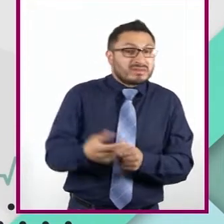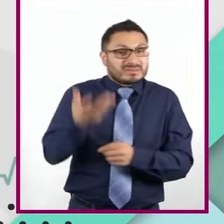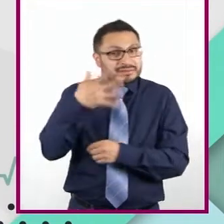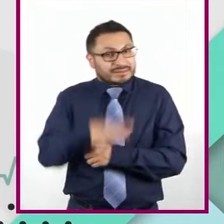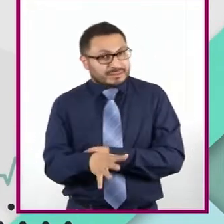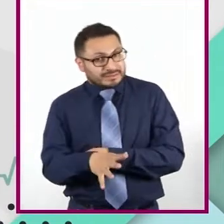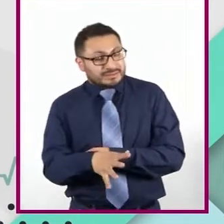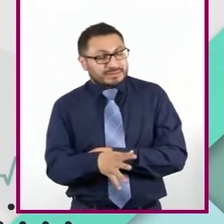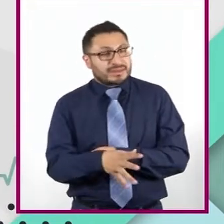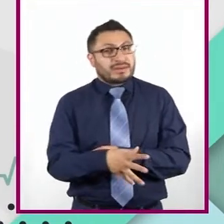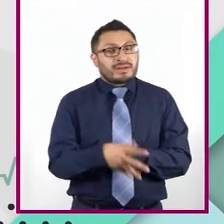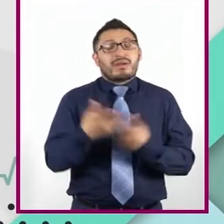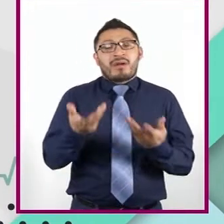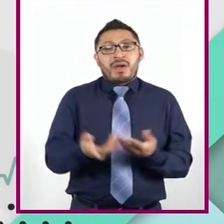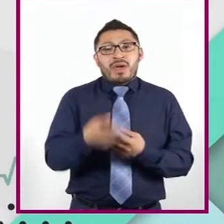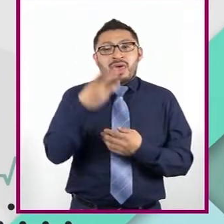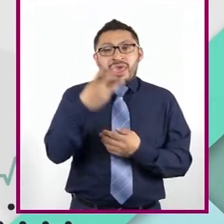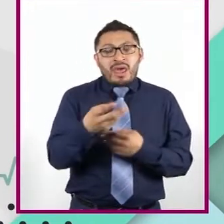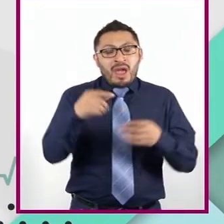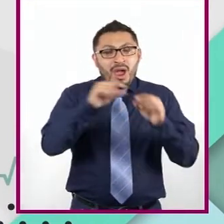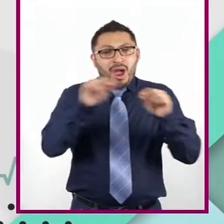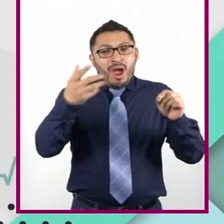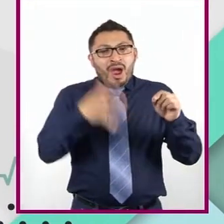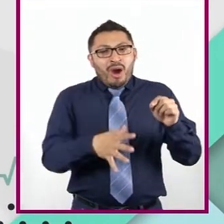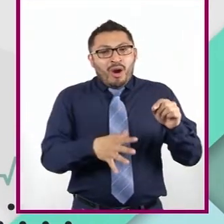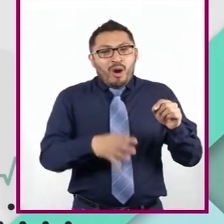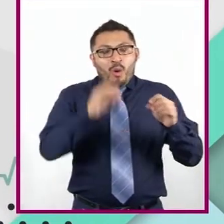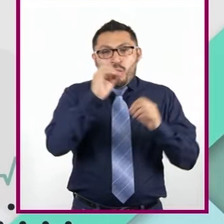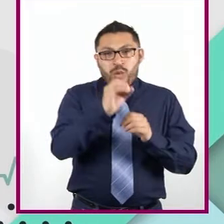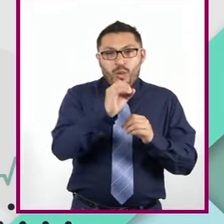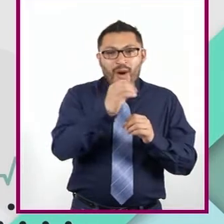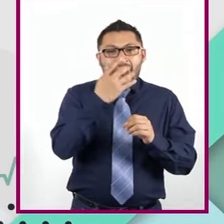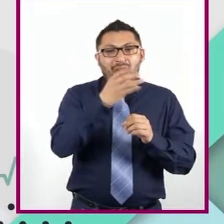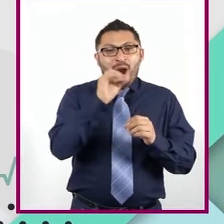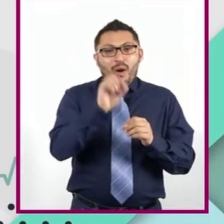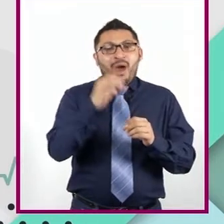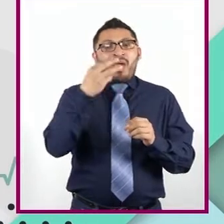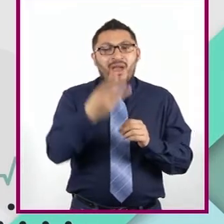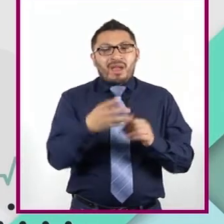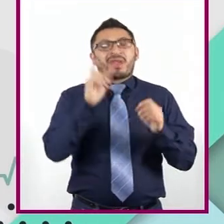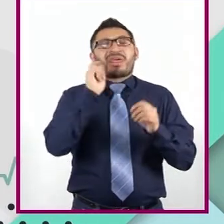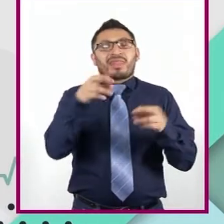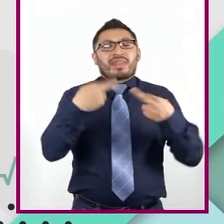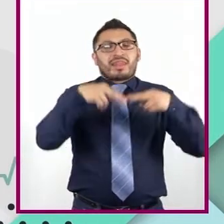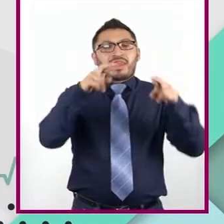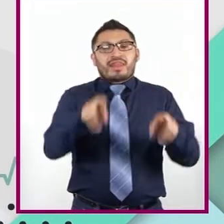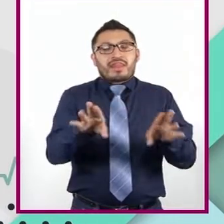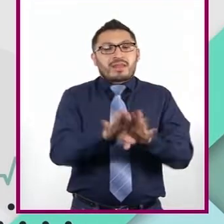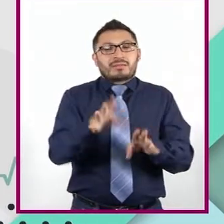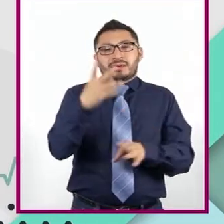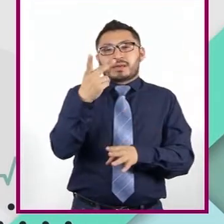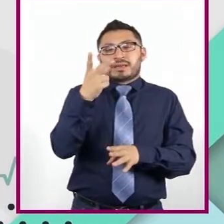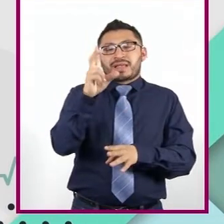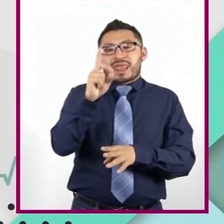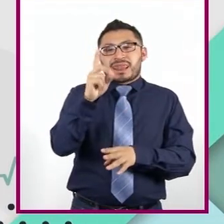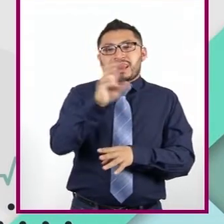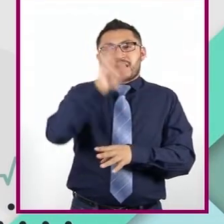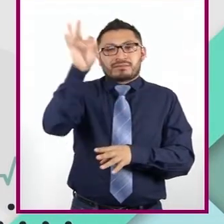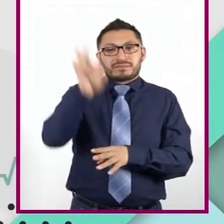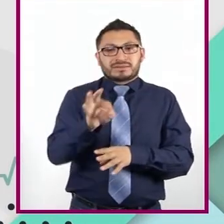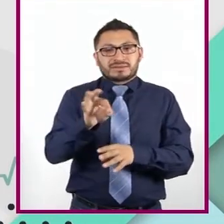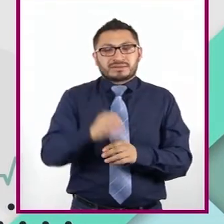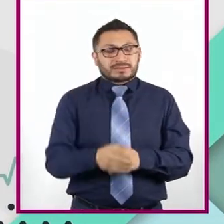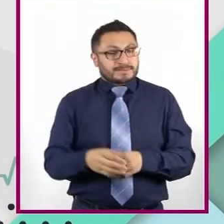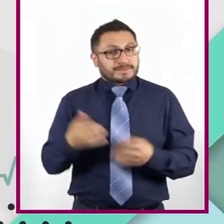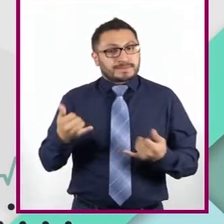10. Esto es 3 entre 10 o 0.3, correspondiente al 30%.